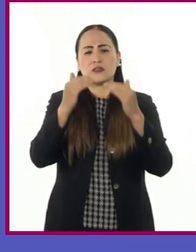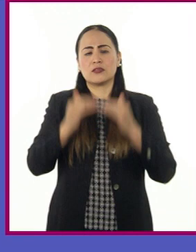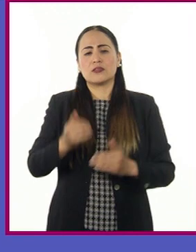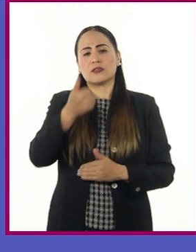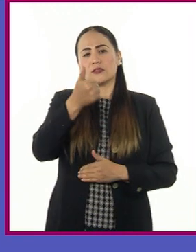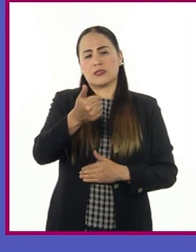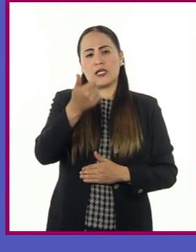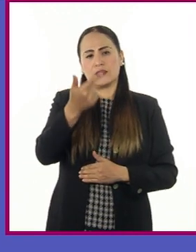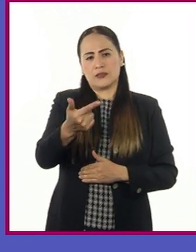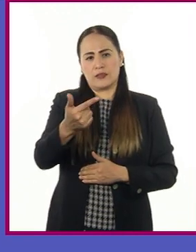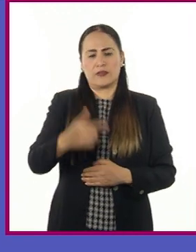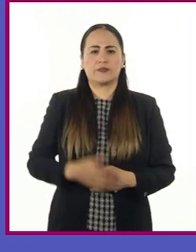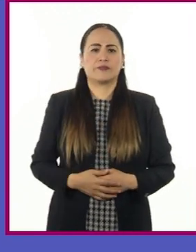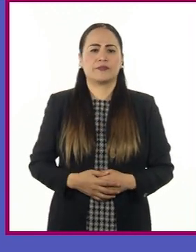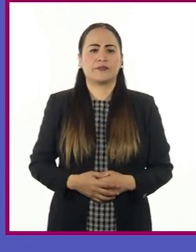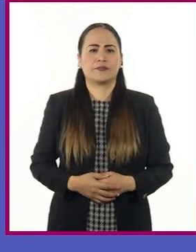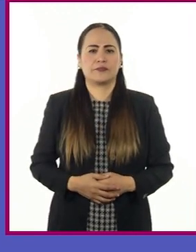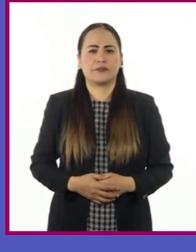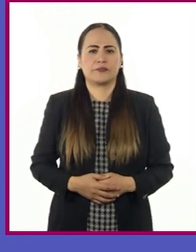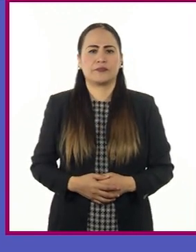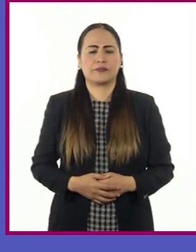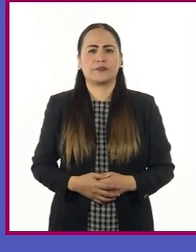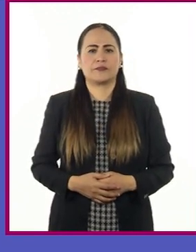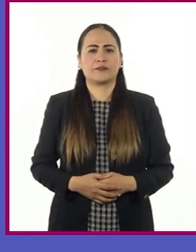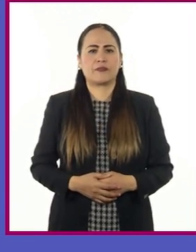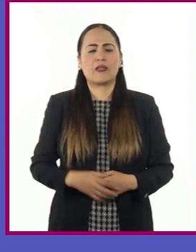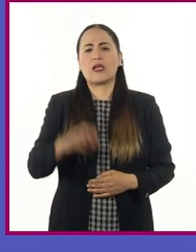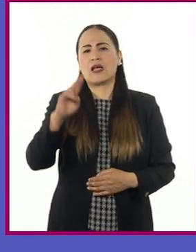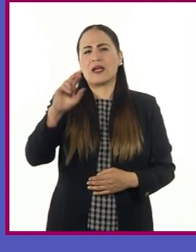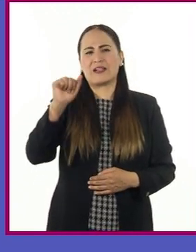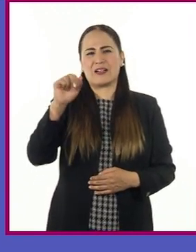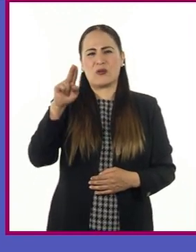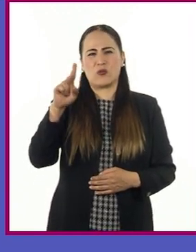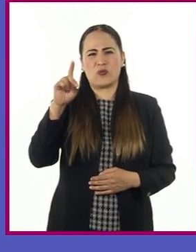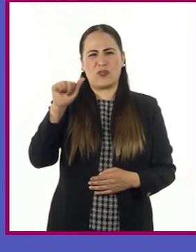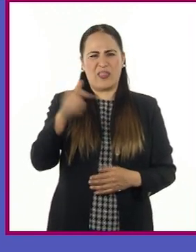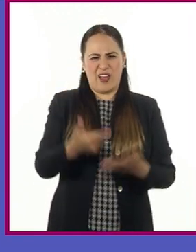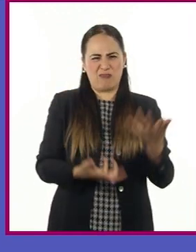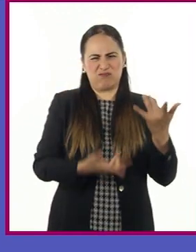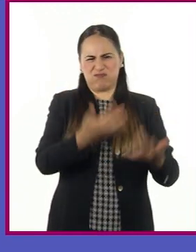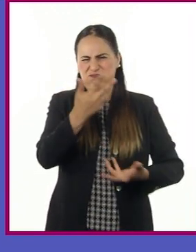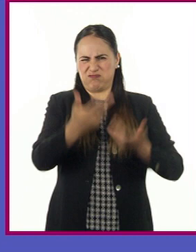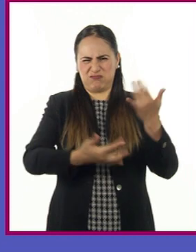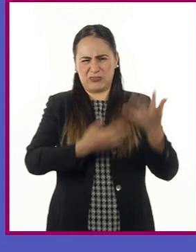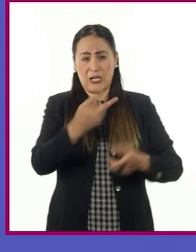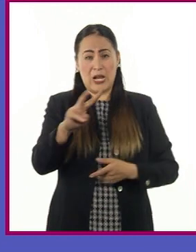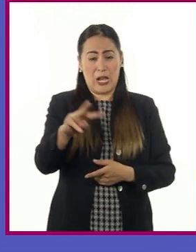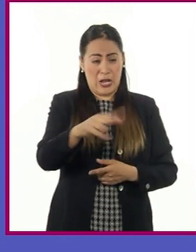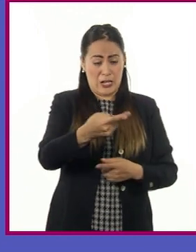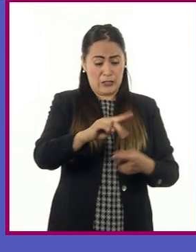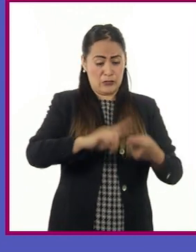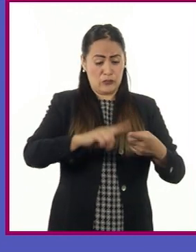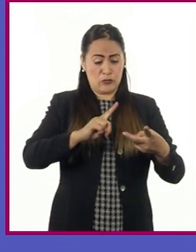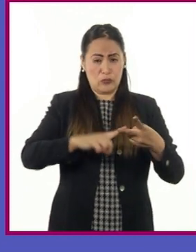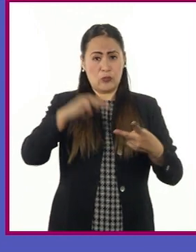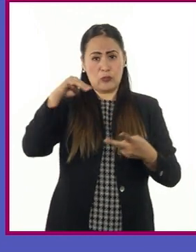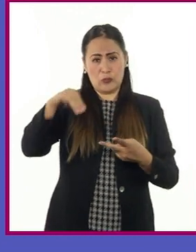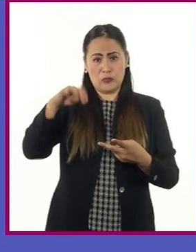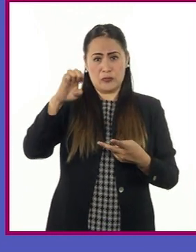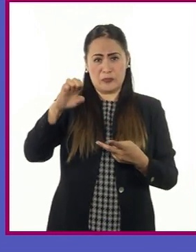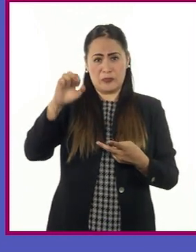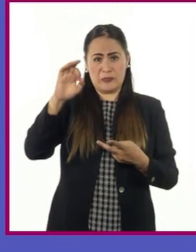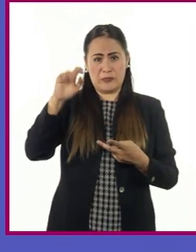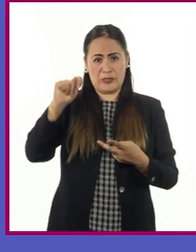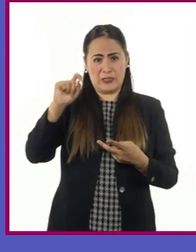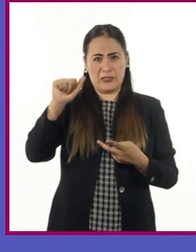7. Ha deshecho su quemante raudal. Ambas son metáforas, porque en ellas